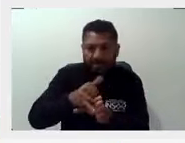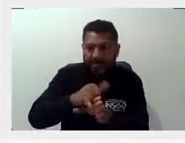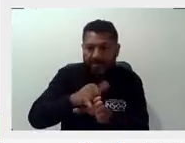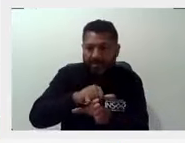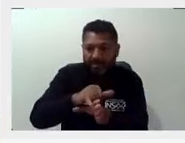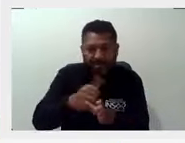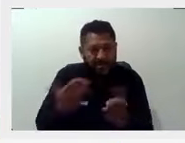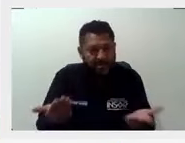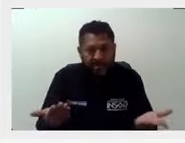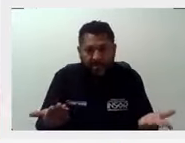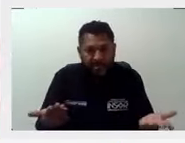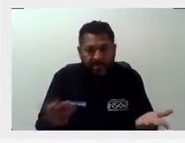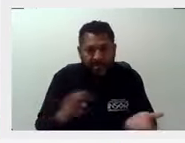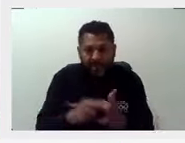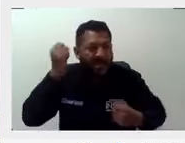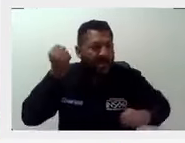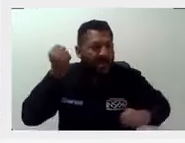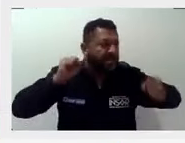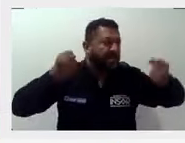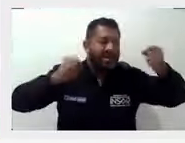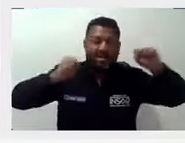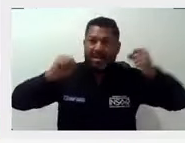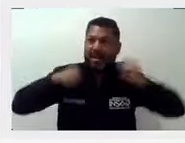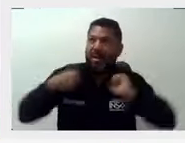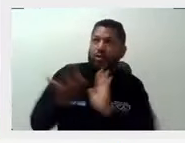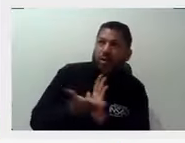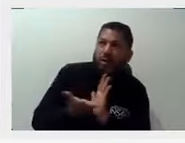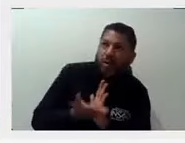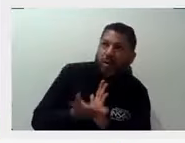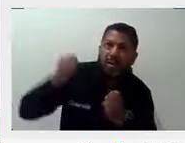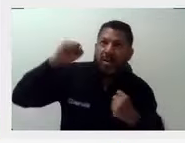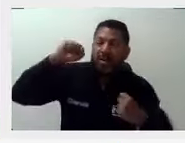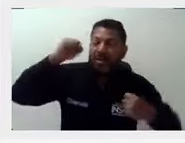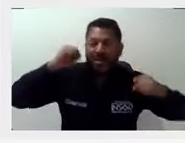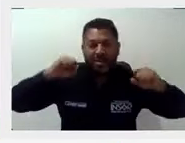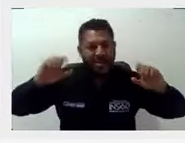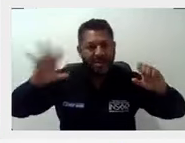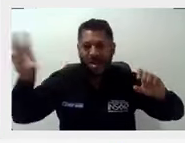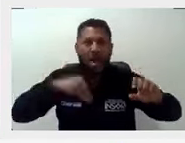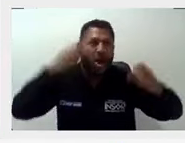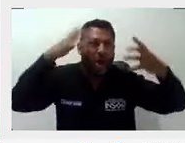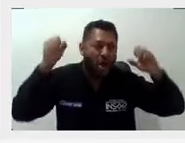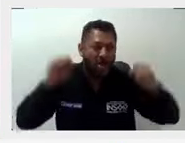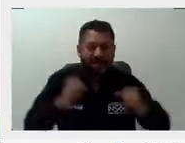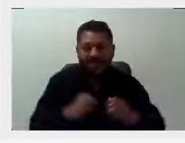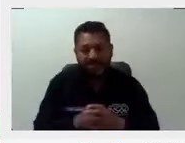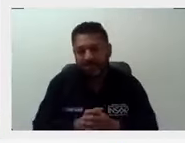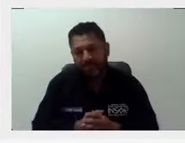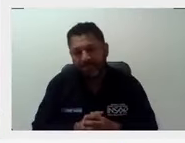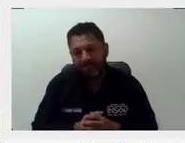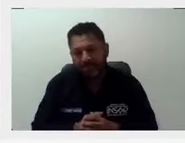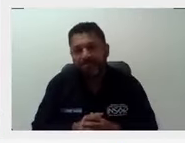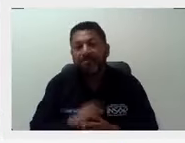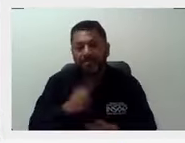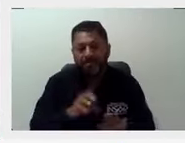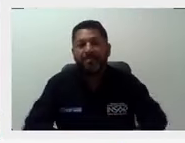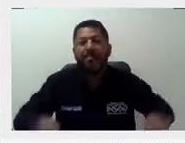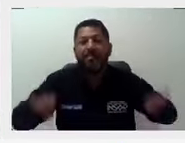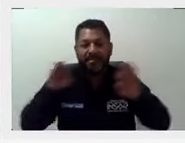un estrés y una carga y que nos vamos agobiando todos. Y creo que eso es una cosa que nos hace falta